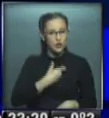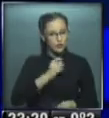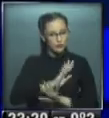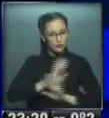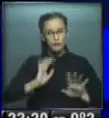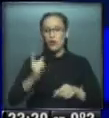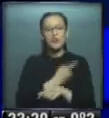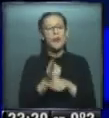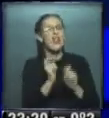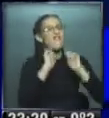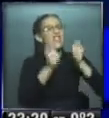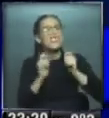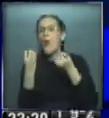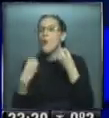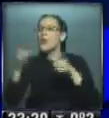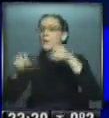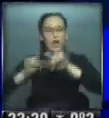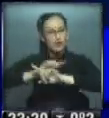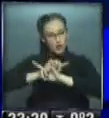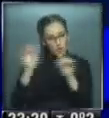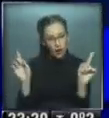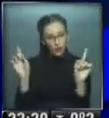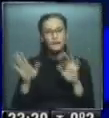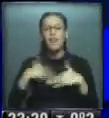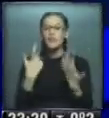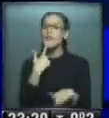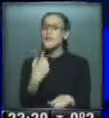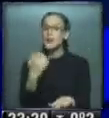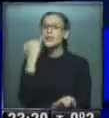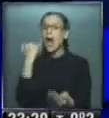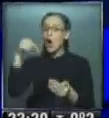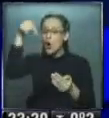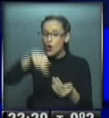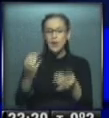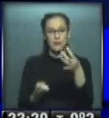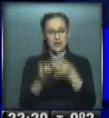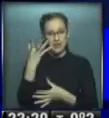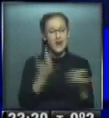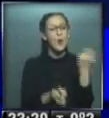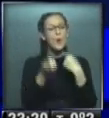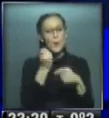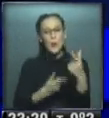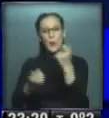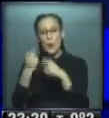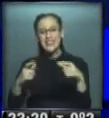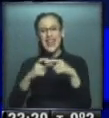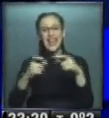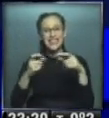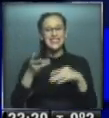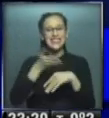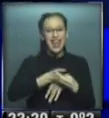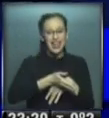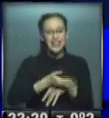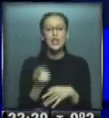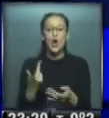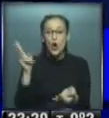levantó la veta para que vayan los hinchas visitantes. Por lo tanto, River ya a partir de esta mañana comenzó a vender las entradas para este superclásico. Uno más